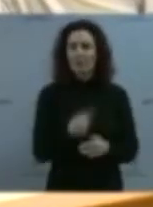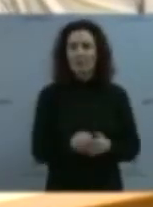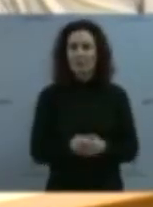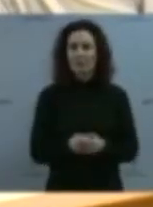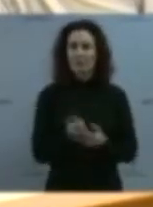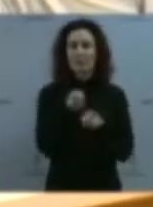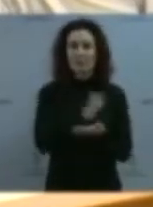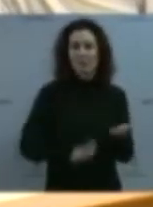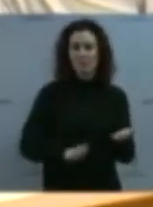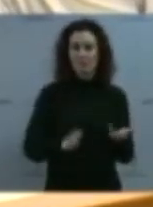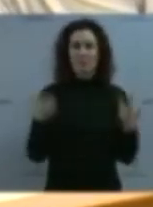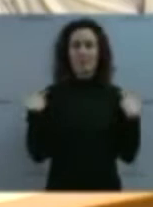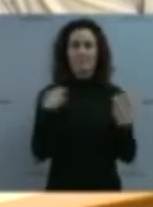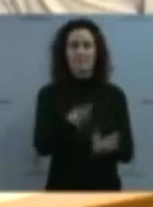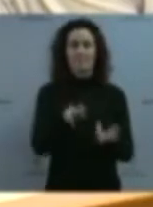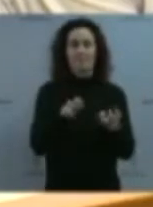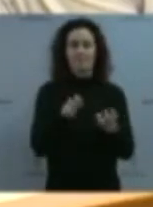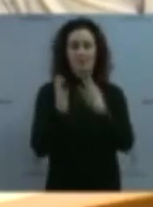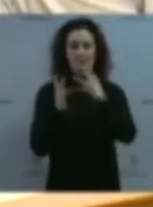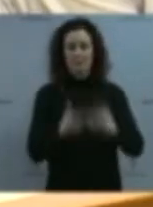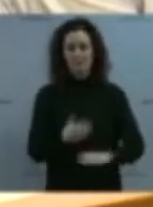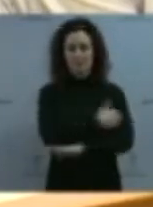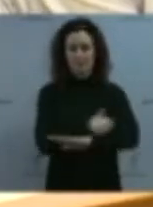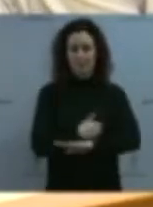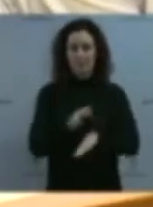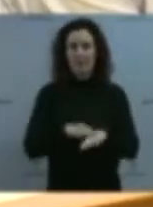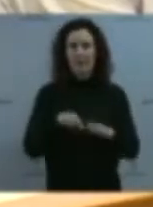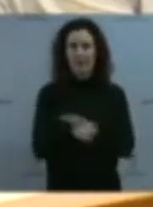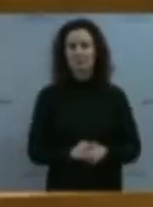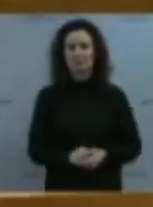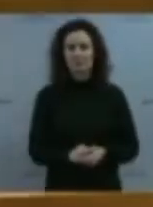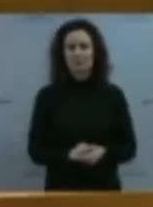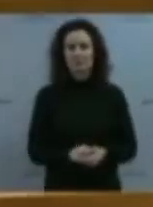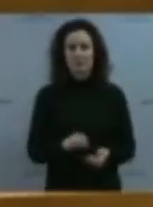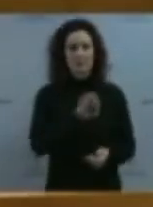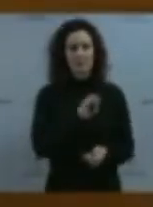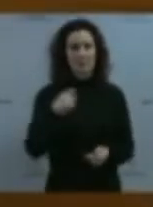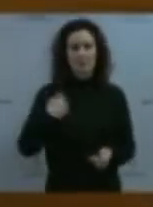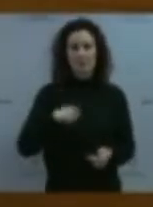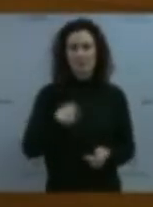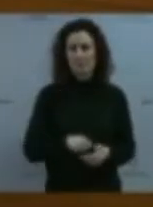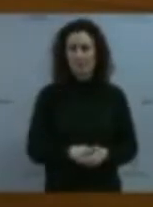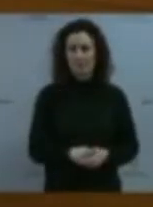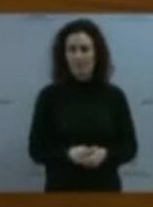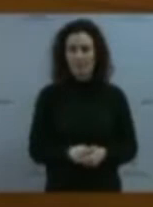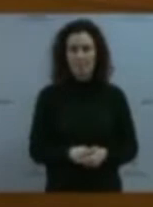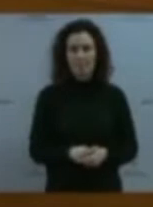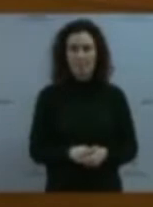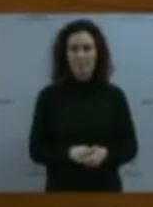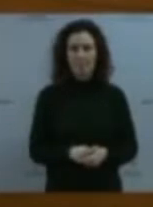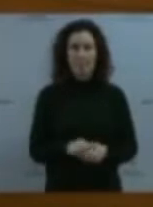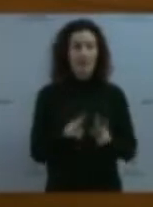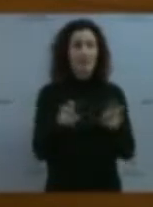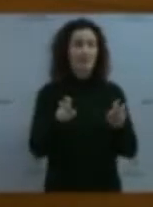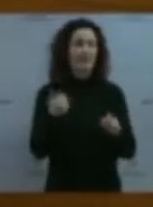Cuentas respecto a la gestión de los fondos mineros por parte de anteriores gobiernos socialistas? Esta cuestión yo ya hice alguna valoración pública,